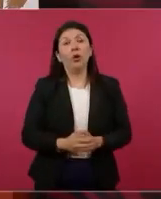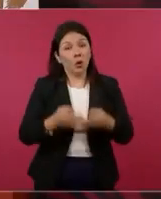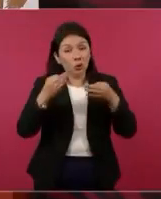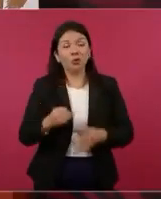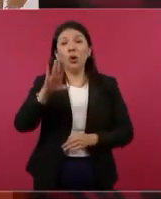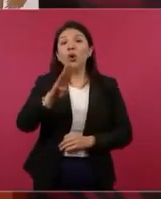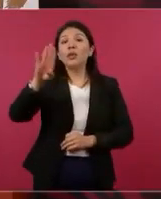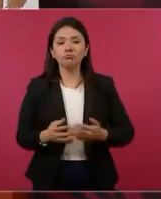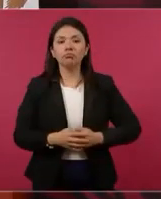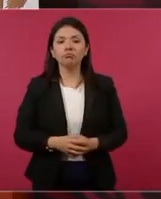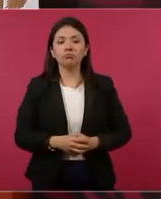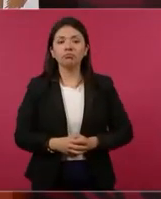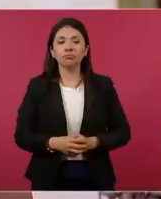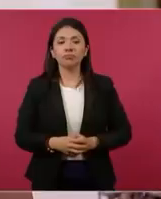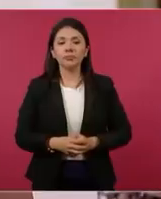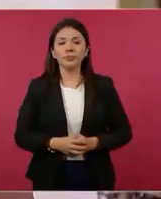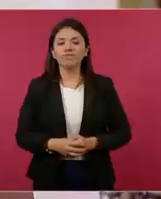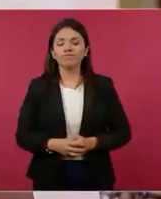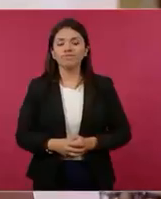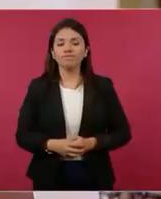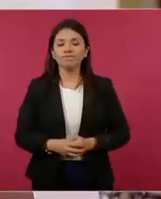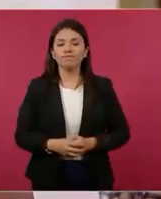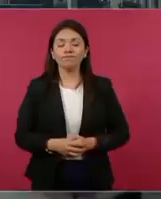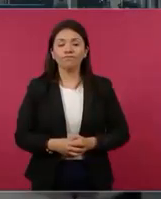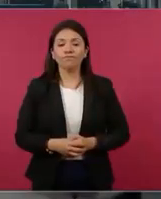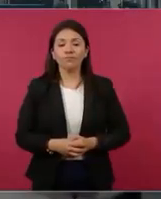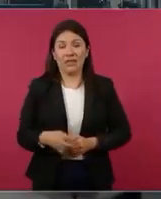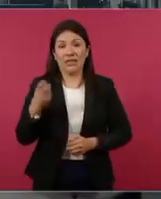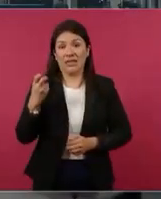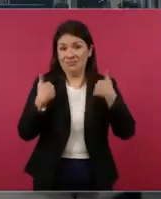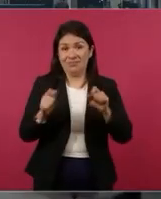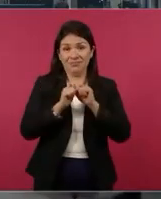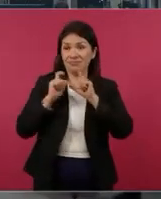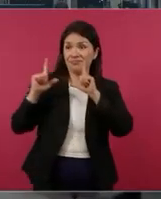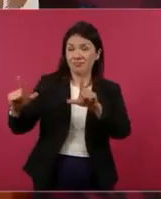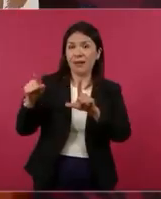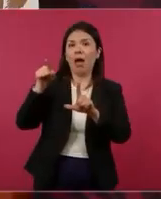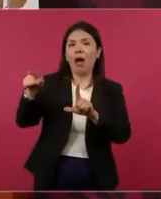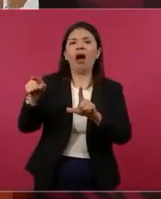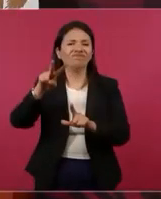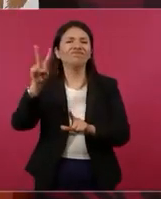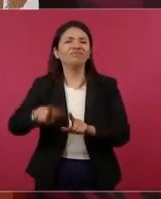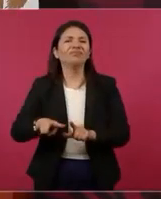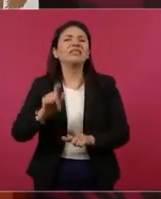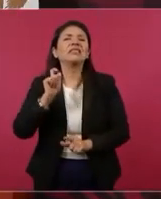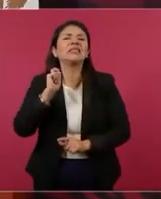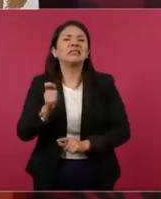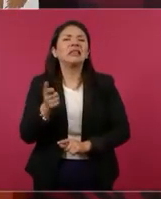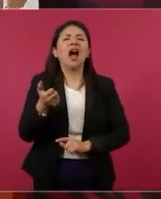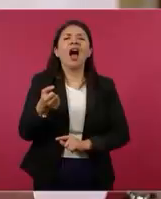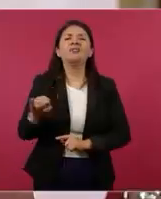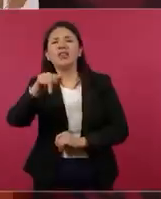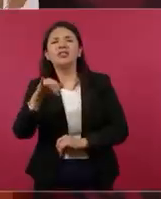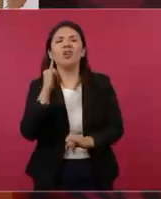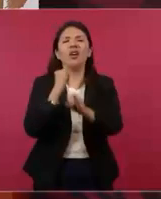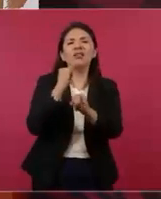99% en contra. Esto es más que ilustrativo del papel de los